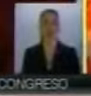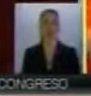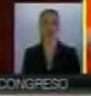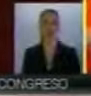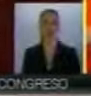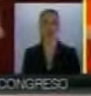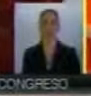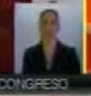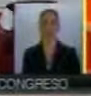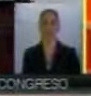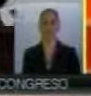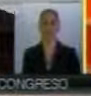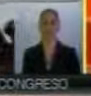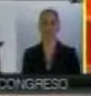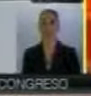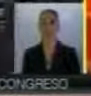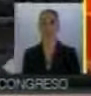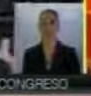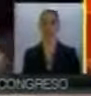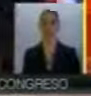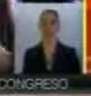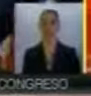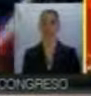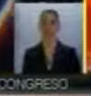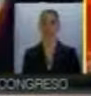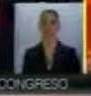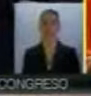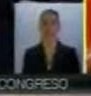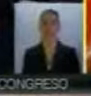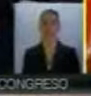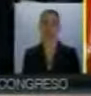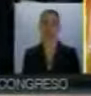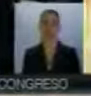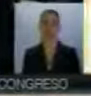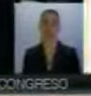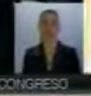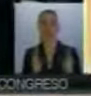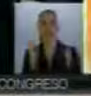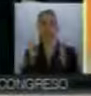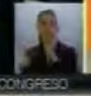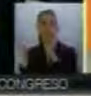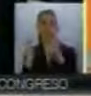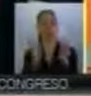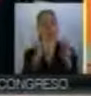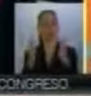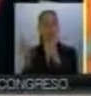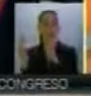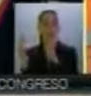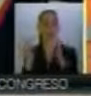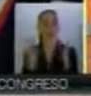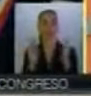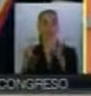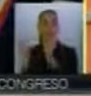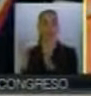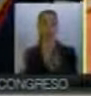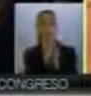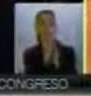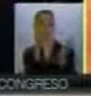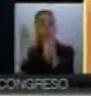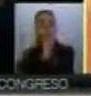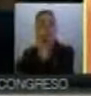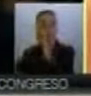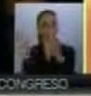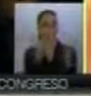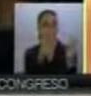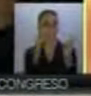15-16%. En circunstancias de que la población chilena está constituida en más de la mitad por mujeres, en el Congreso hay una representación muy baja. Lo que